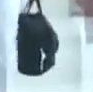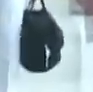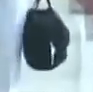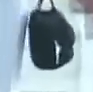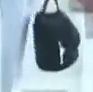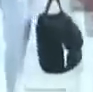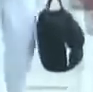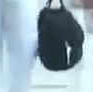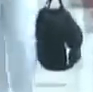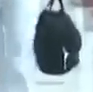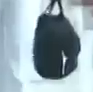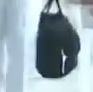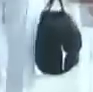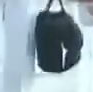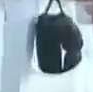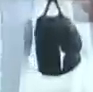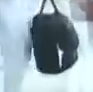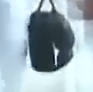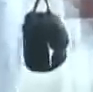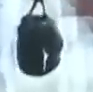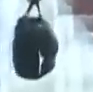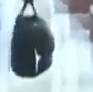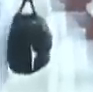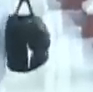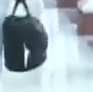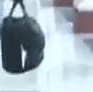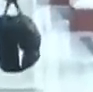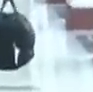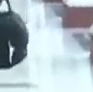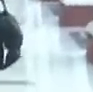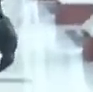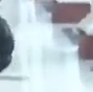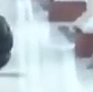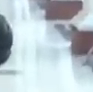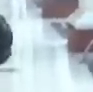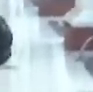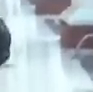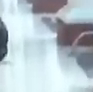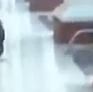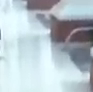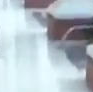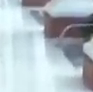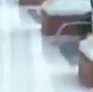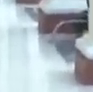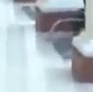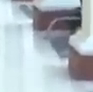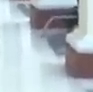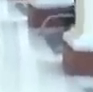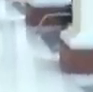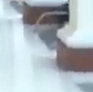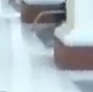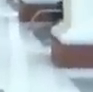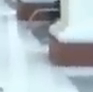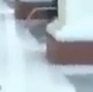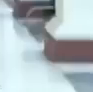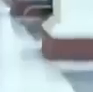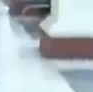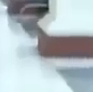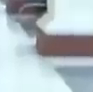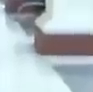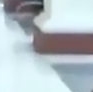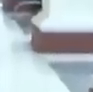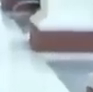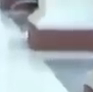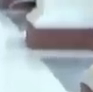el Salón Sol del Perú. En breves momentos llega al Palacio de Miraflores el ministro